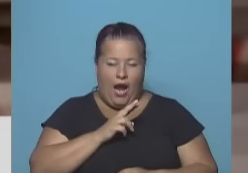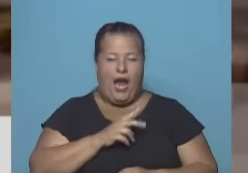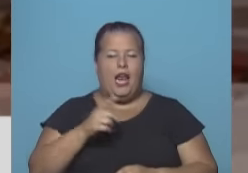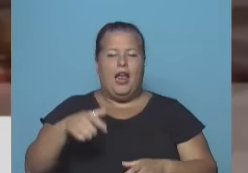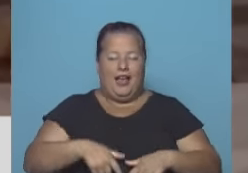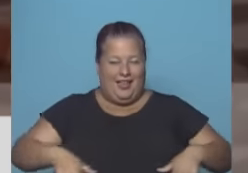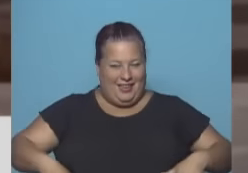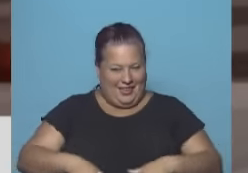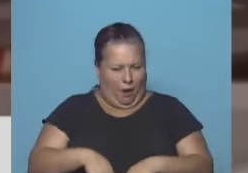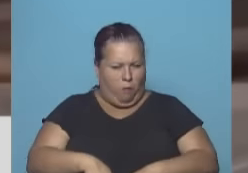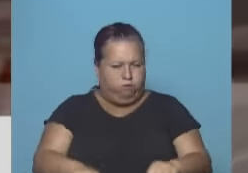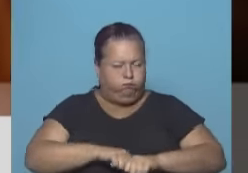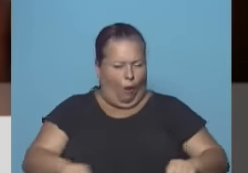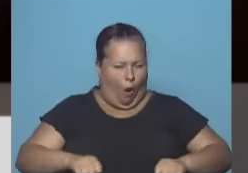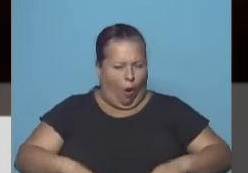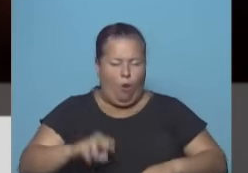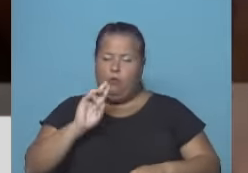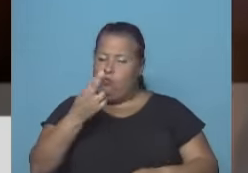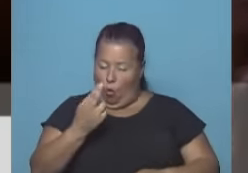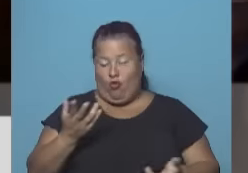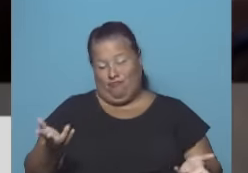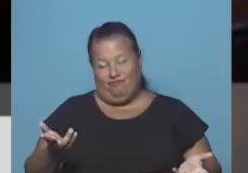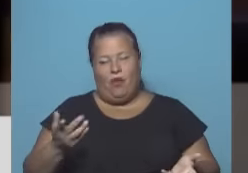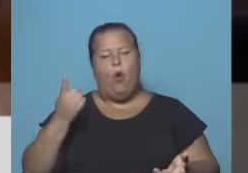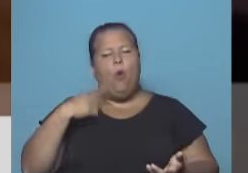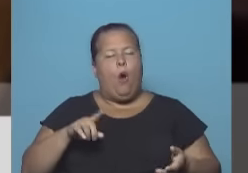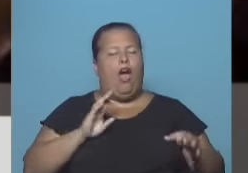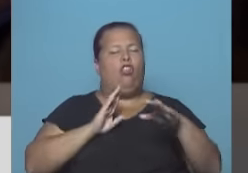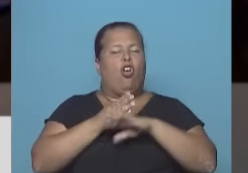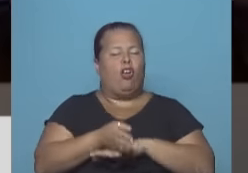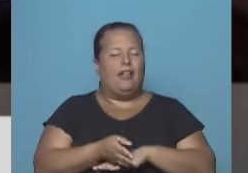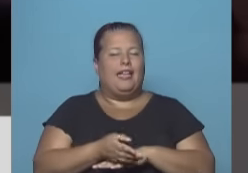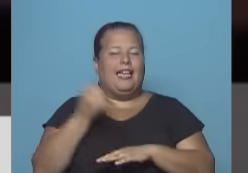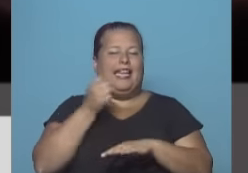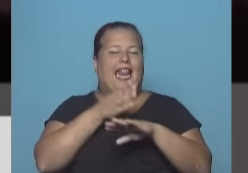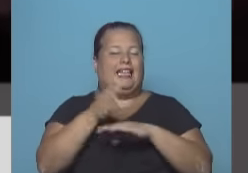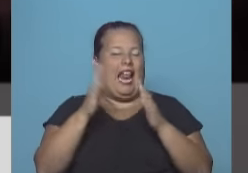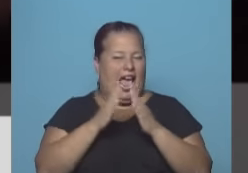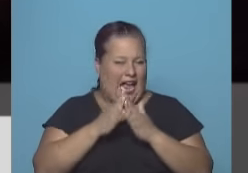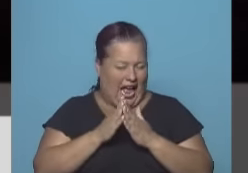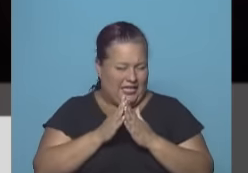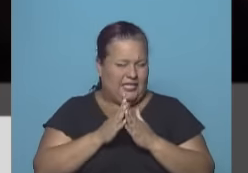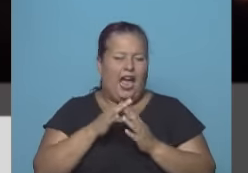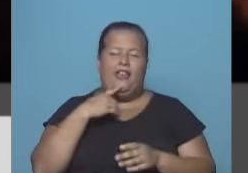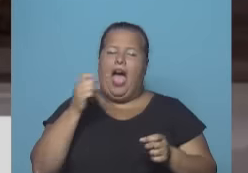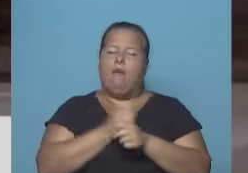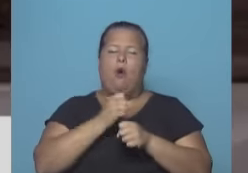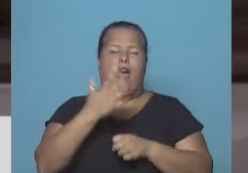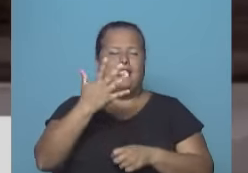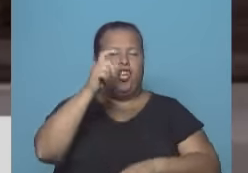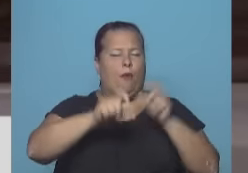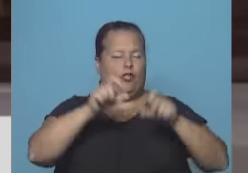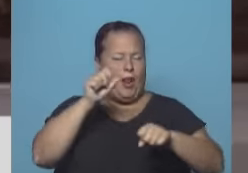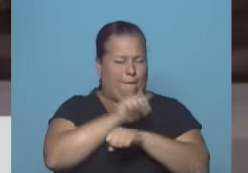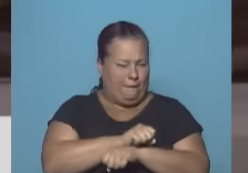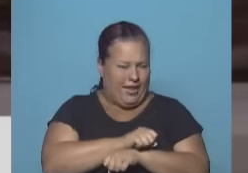un cinturón con explosivos, se murió, obviamente, cuando trataban de ingresar a su casa. Confirman que hay 5 personas